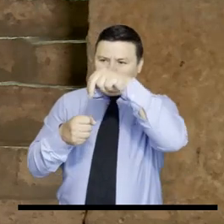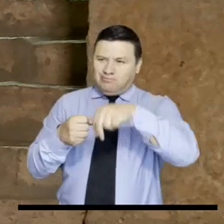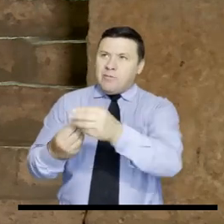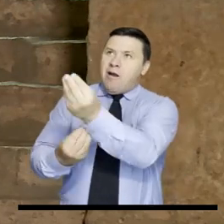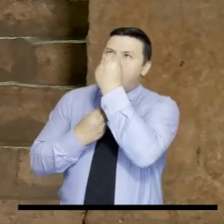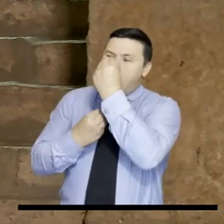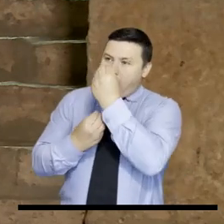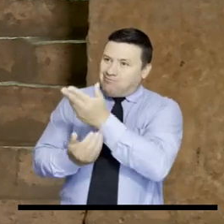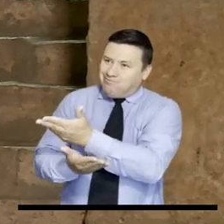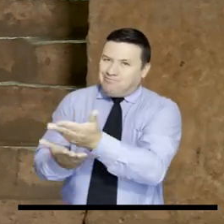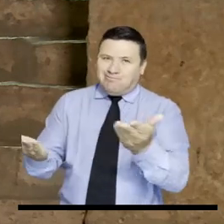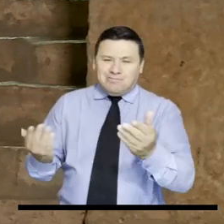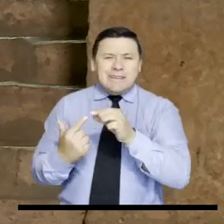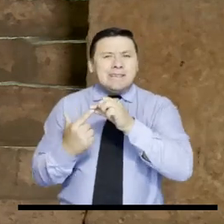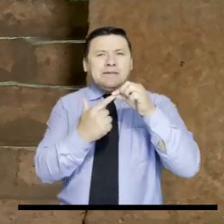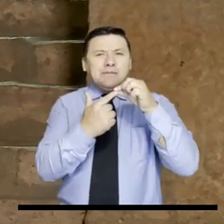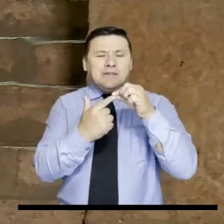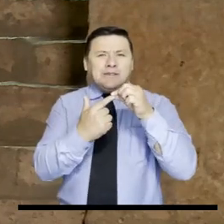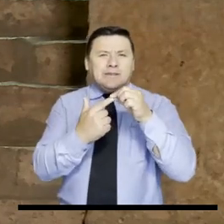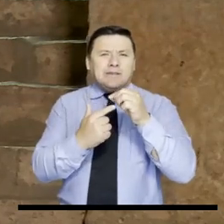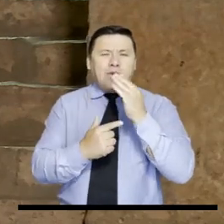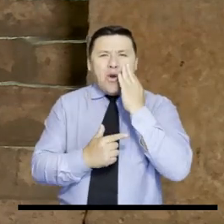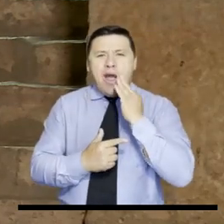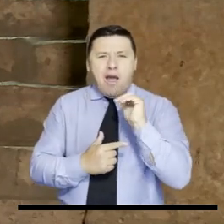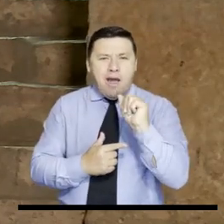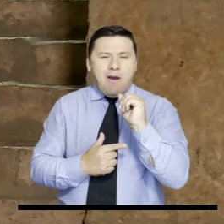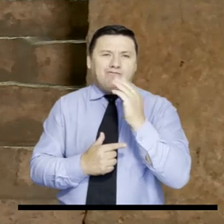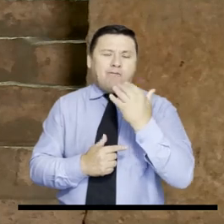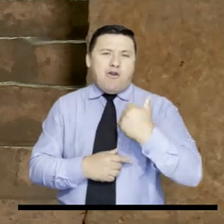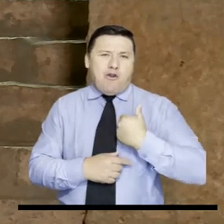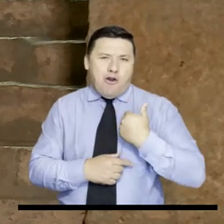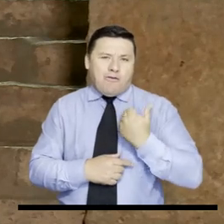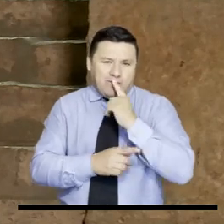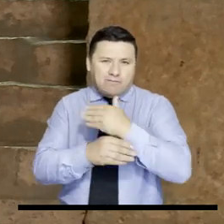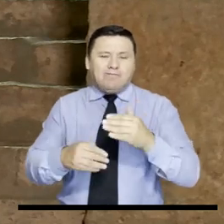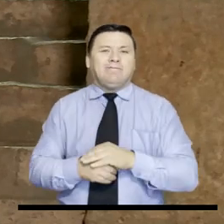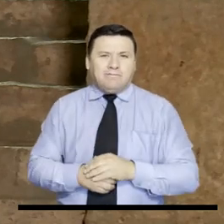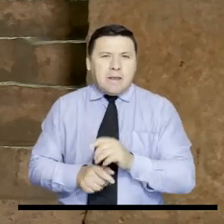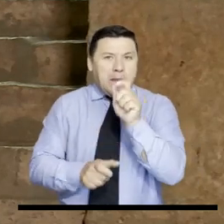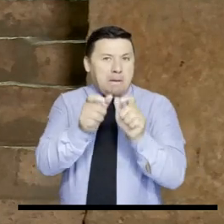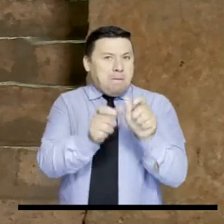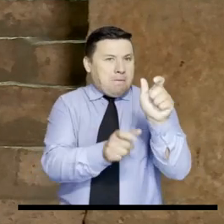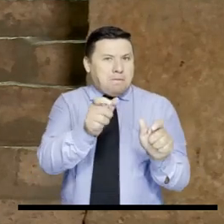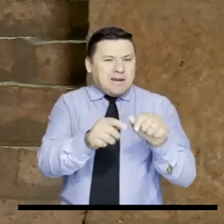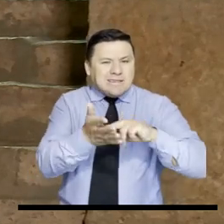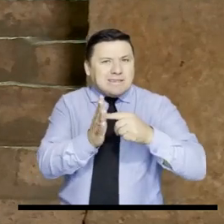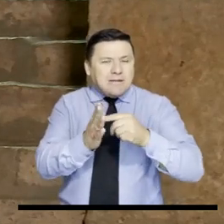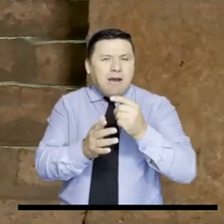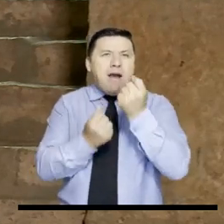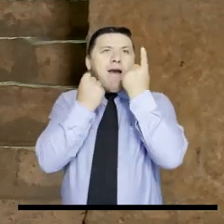y muy especialmente a las y los jóvenes. La concientización en la gente de que estos son